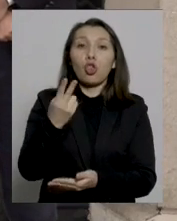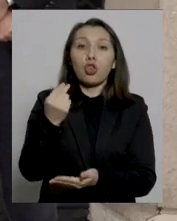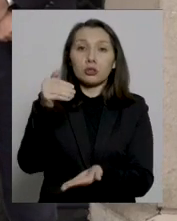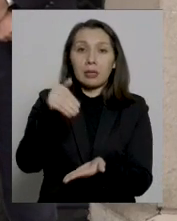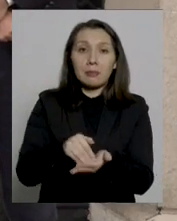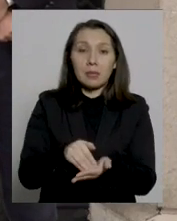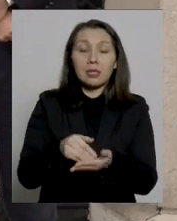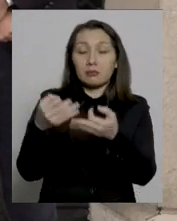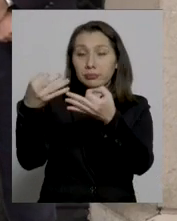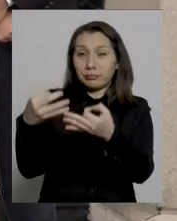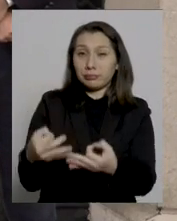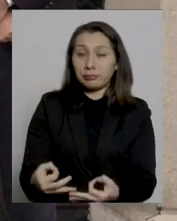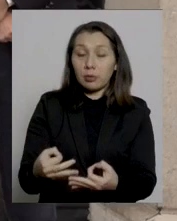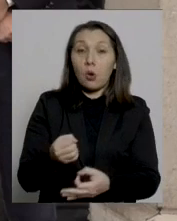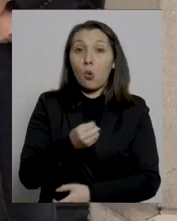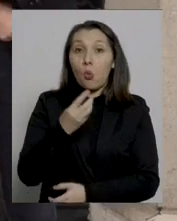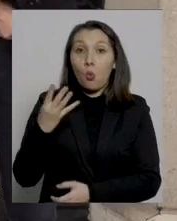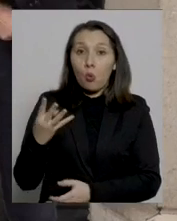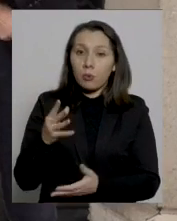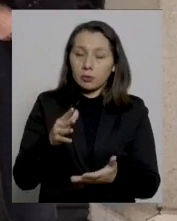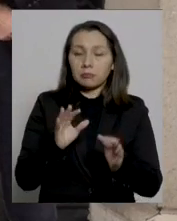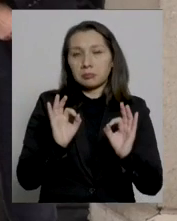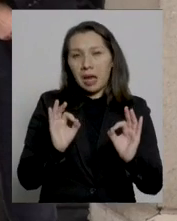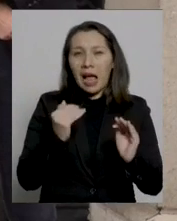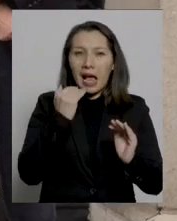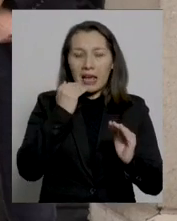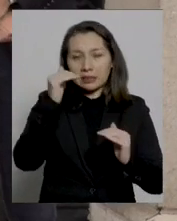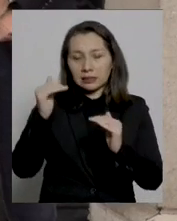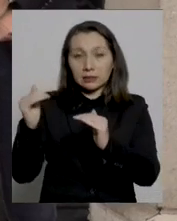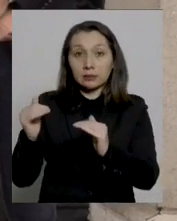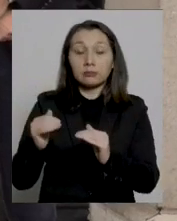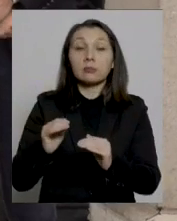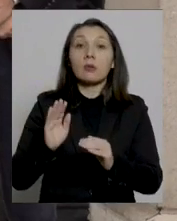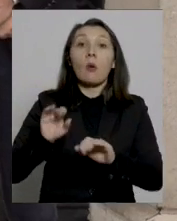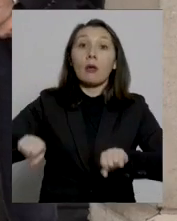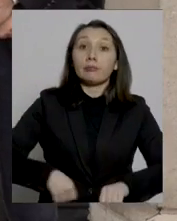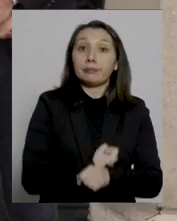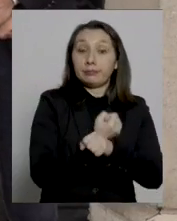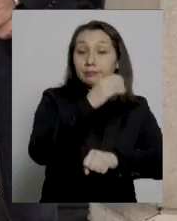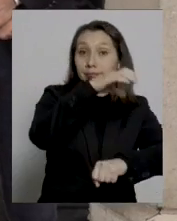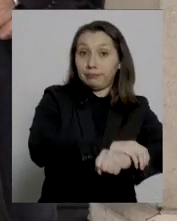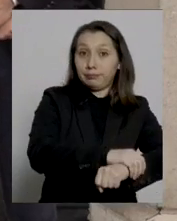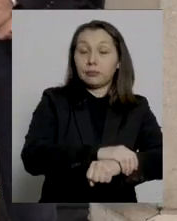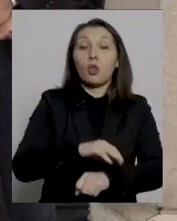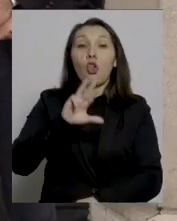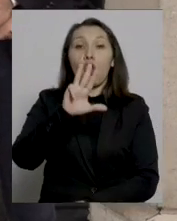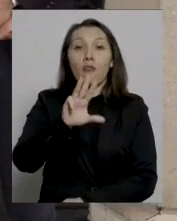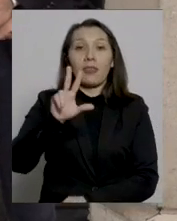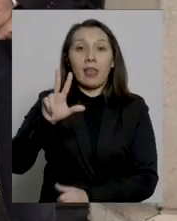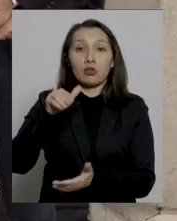2.812.000, cifras que redondeo. Y las detenciones fueron